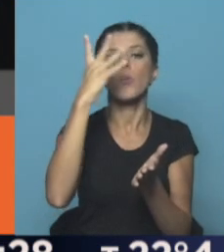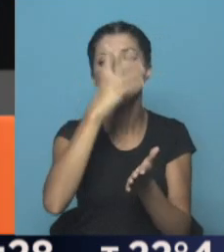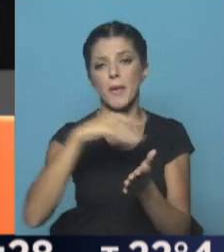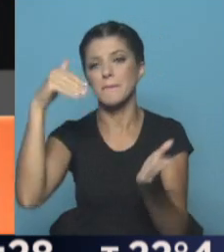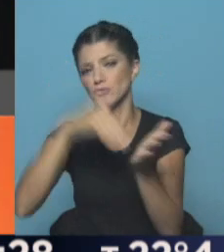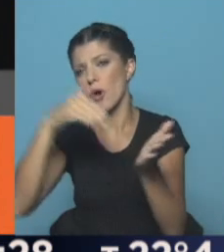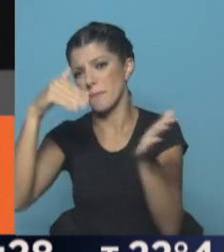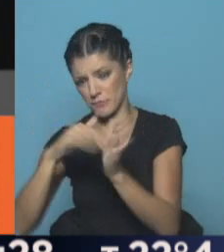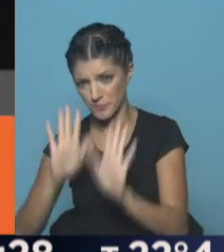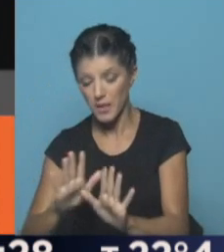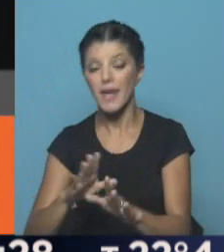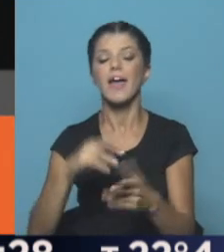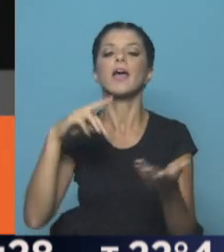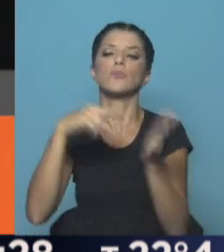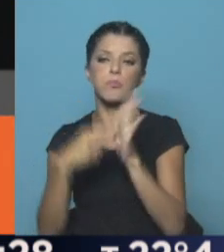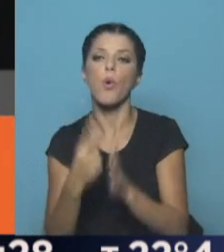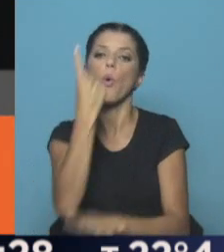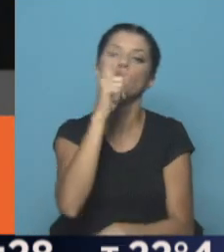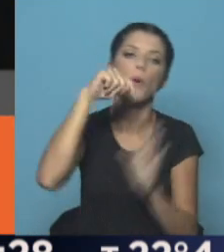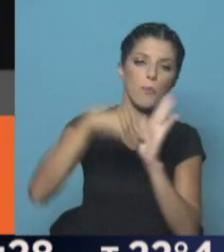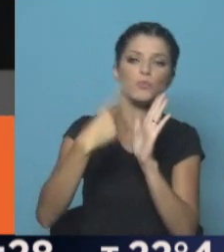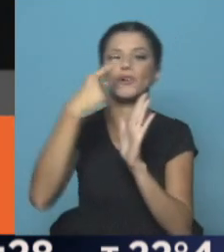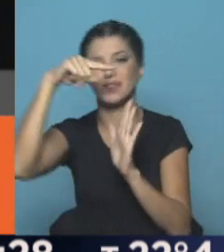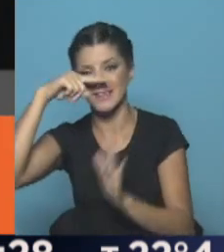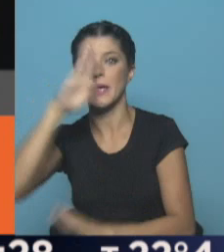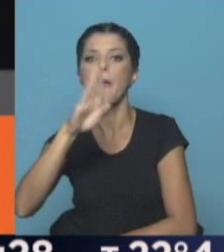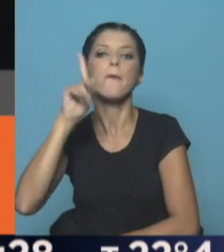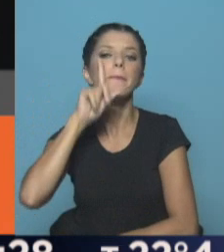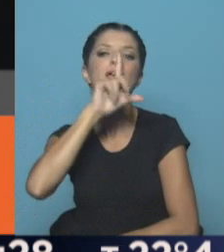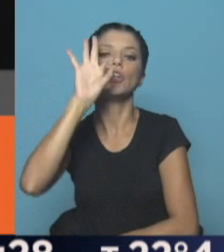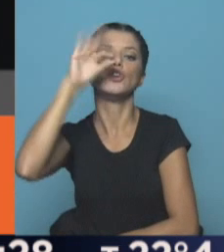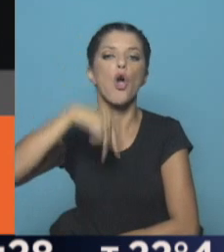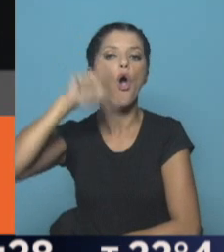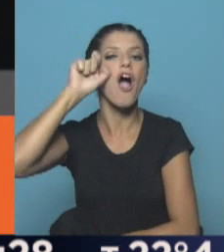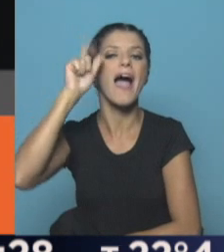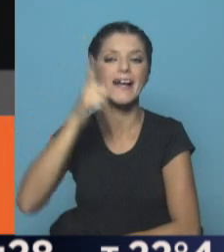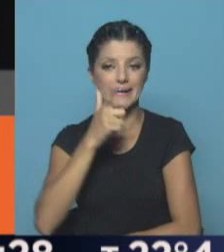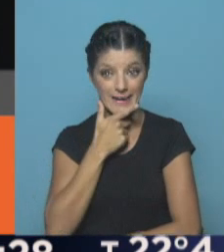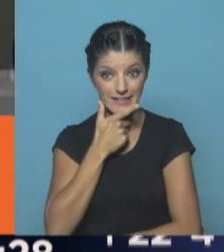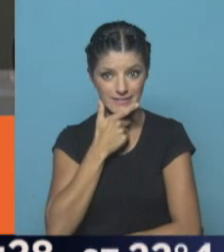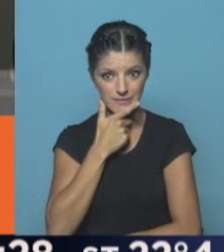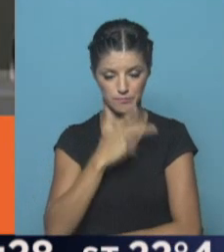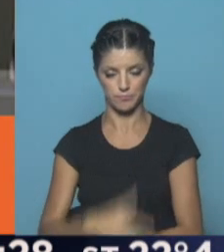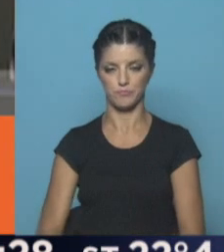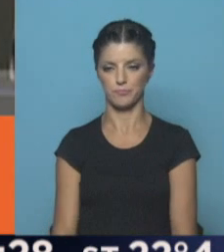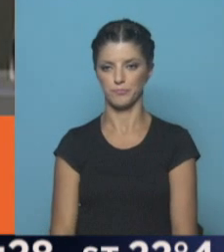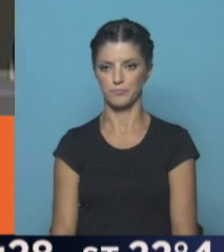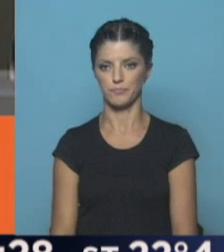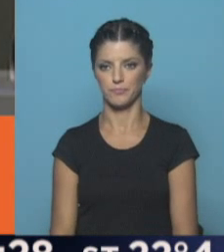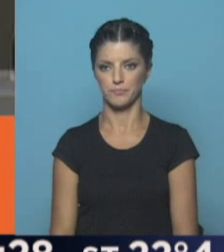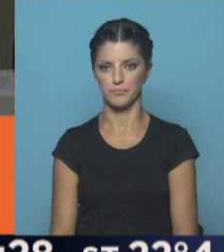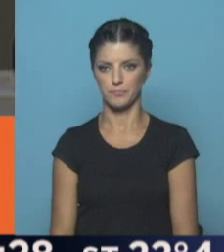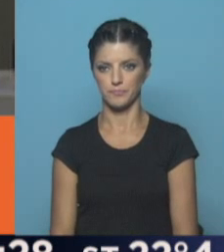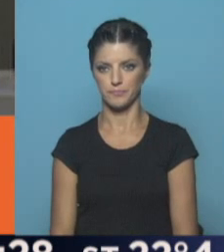1.744.000 millones de millones, comúnmente denominado 1.7 billones, para tenerlo en claro. Creemos